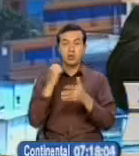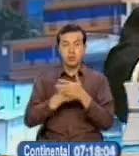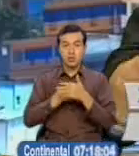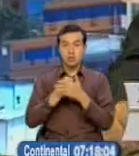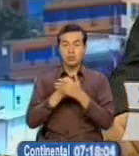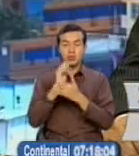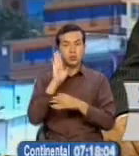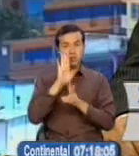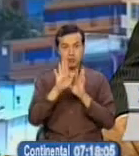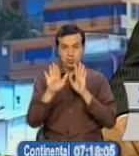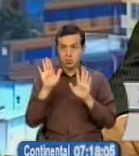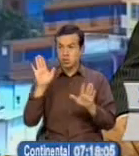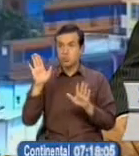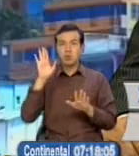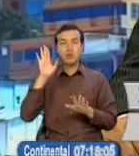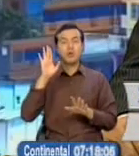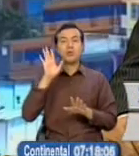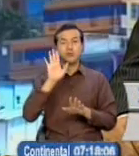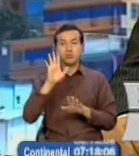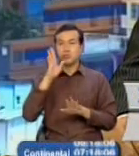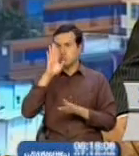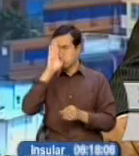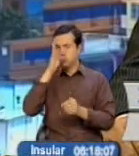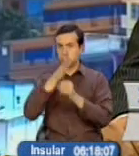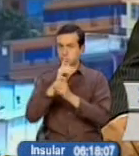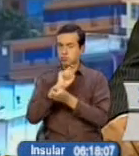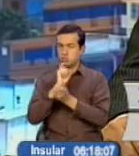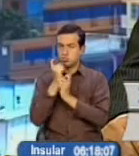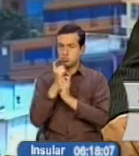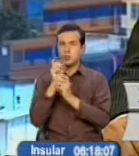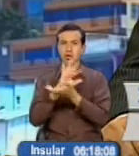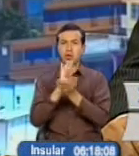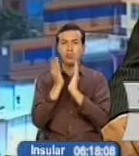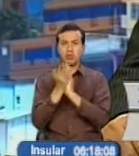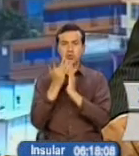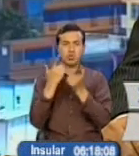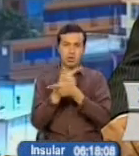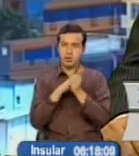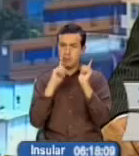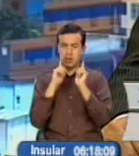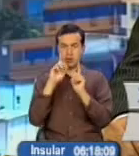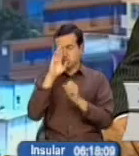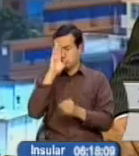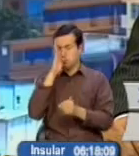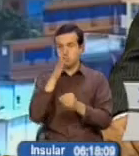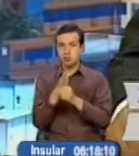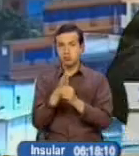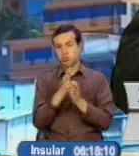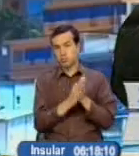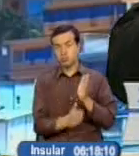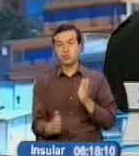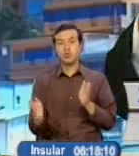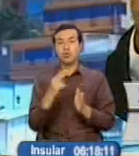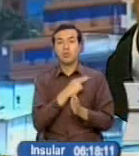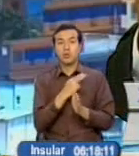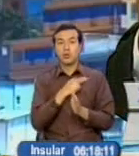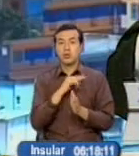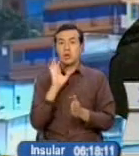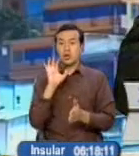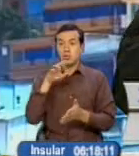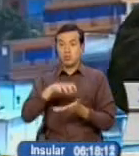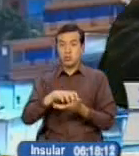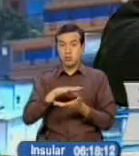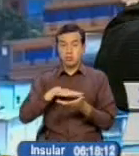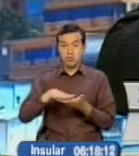alineándose claramente con las posiciones de cambio de la revolución liberal. Es decir, la universidad no es una isla,